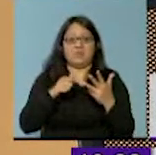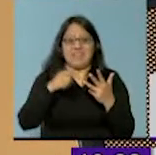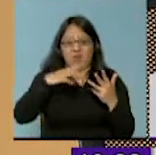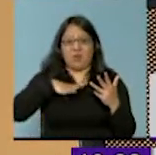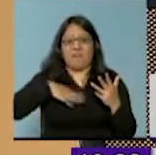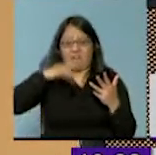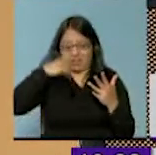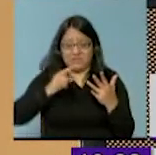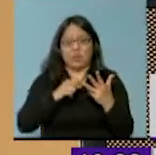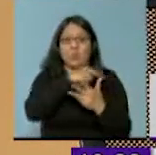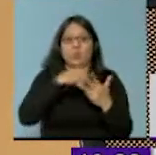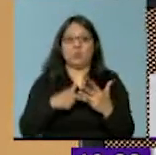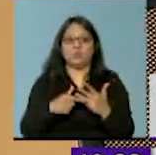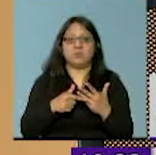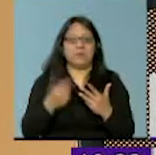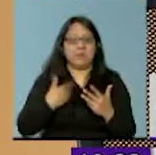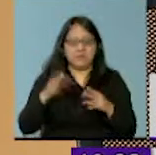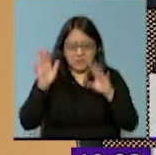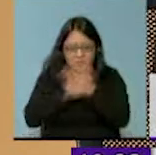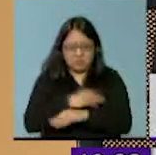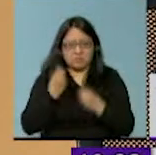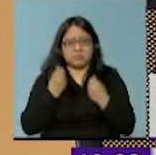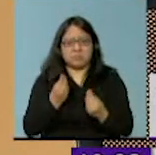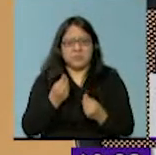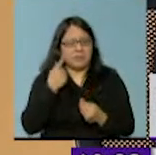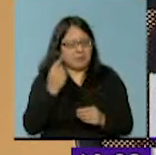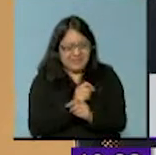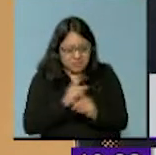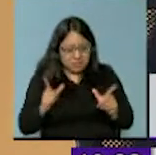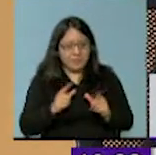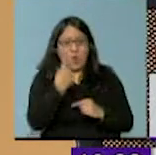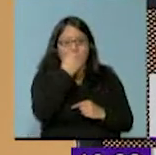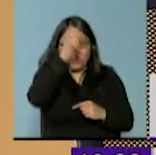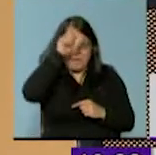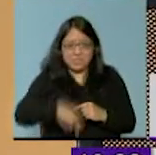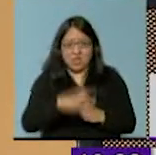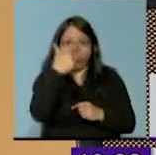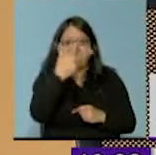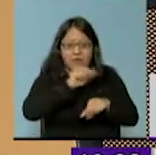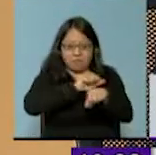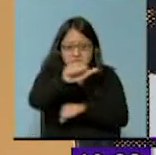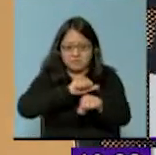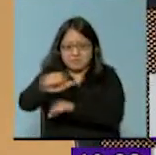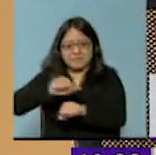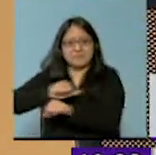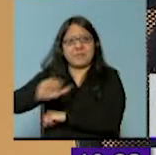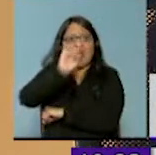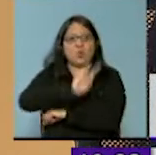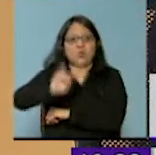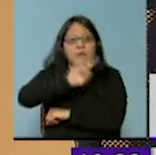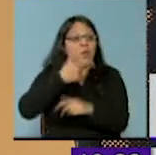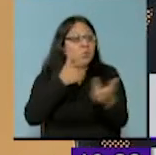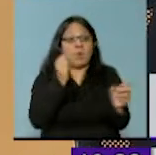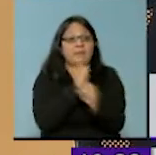de qué título ni de qué especialización. ¿Viste cuando vos decís es increíble? Claro. Bueno, los profesionales en este caso no están incluidos dentro de la torta